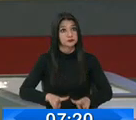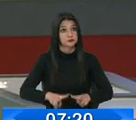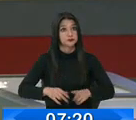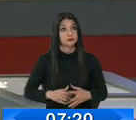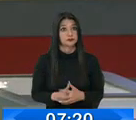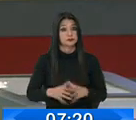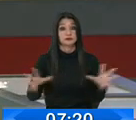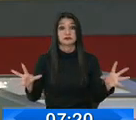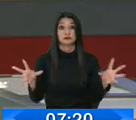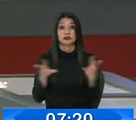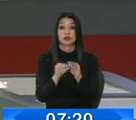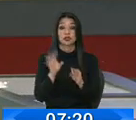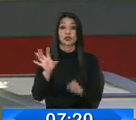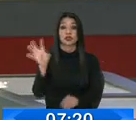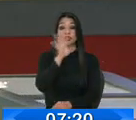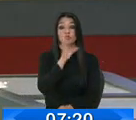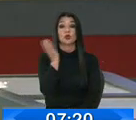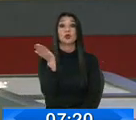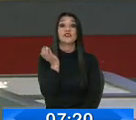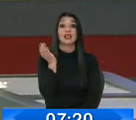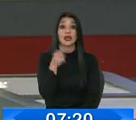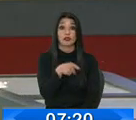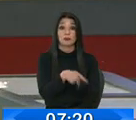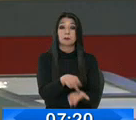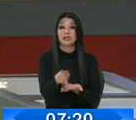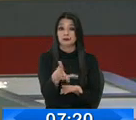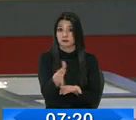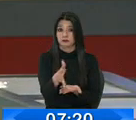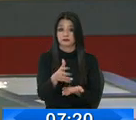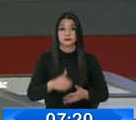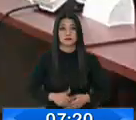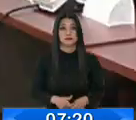todas las jubilaciones complementarias. Le contamos.